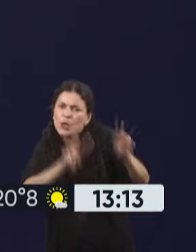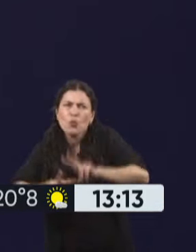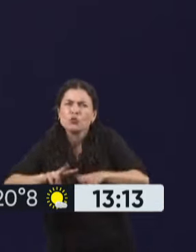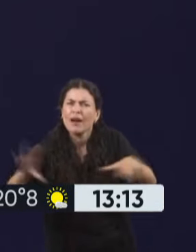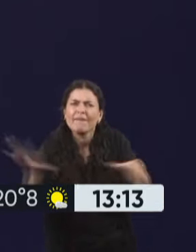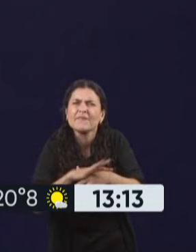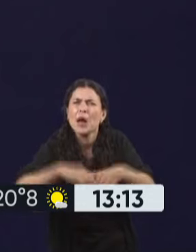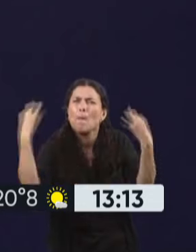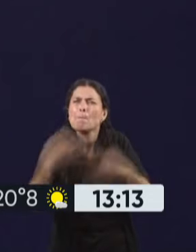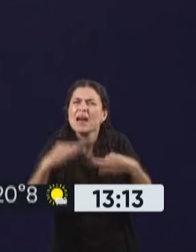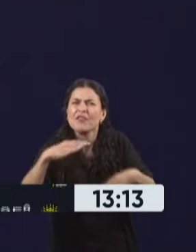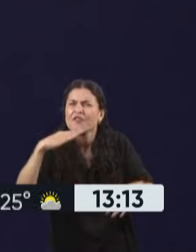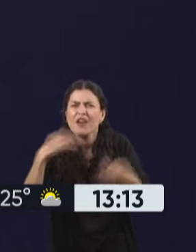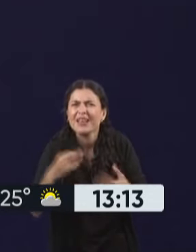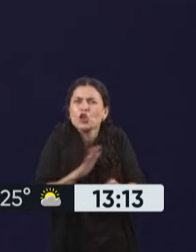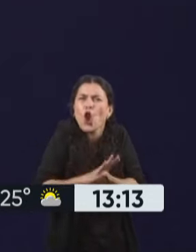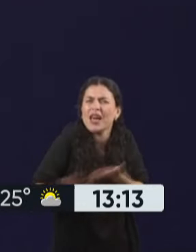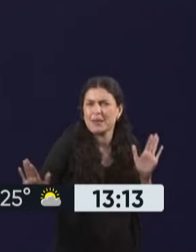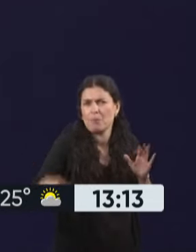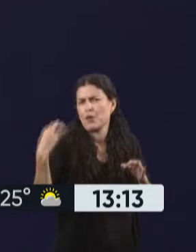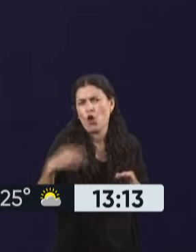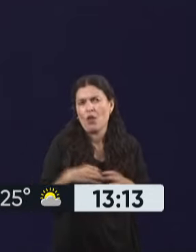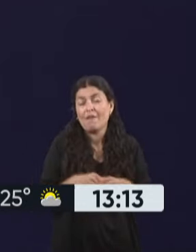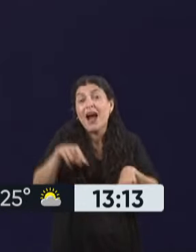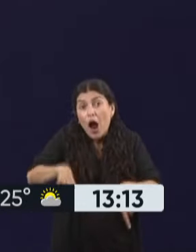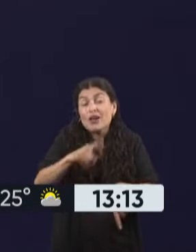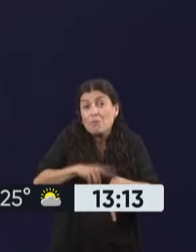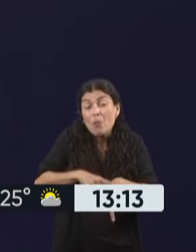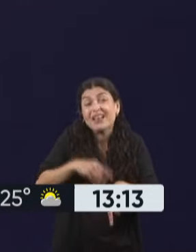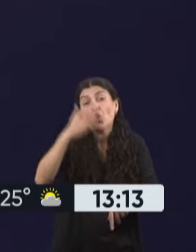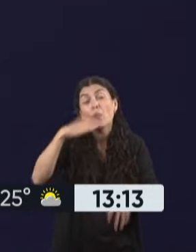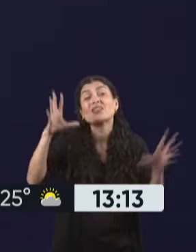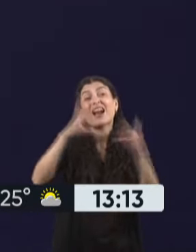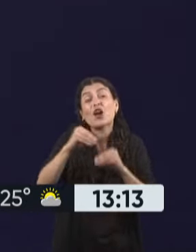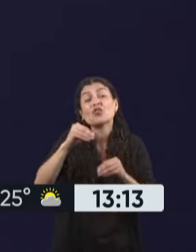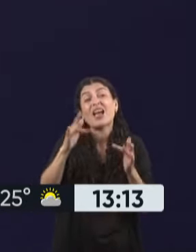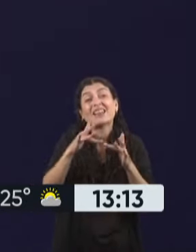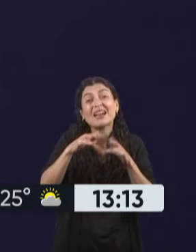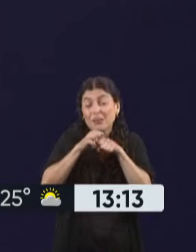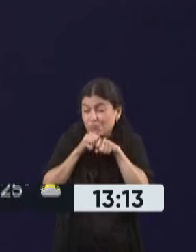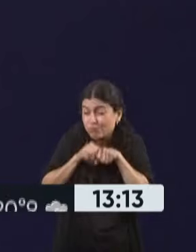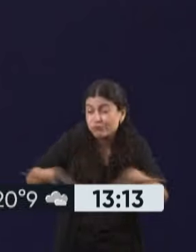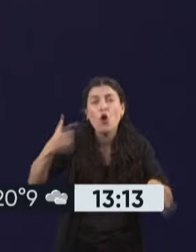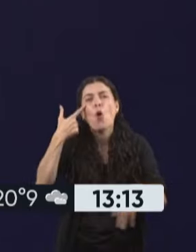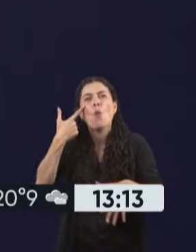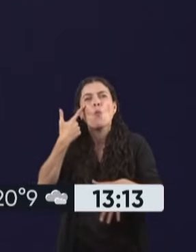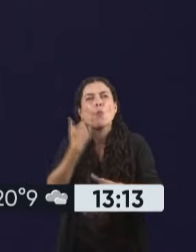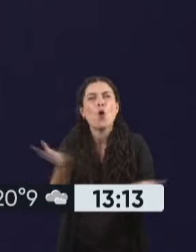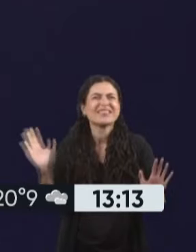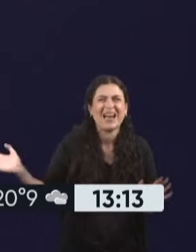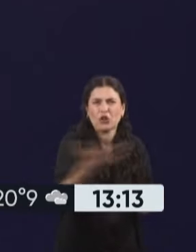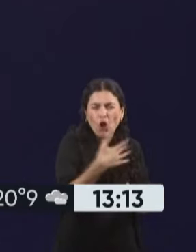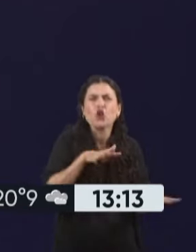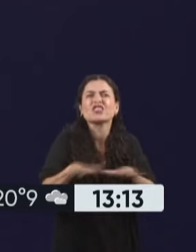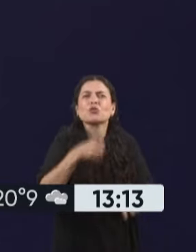eso. De hecho, pasa que en las redes lo que ocurre habitualmente es que te cortan el pedacito justo